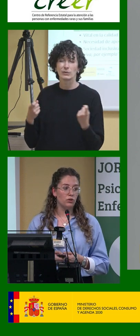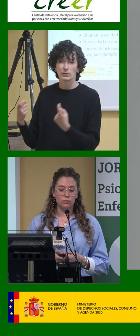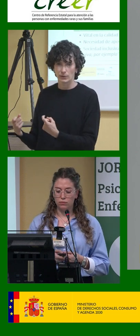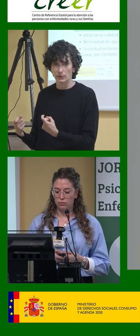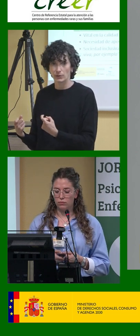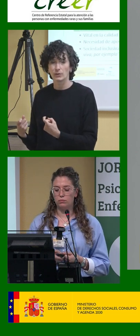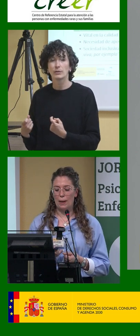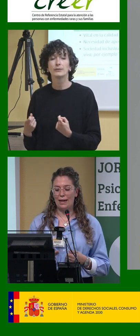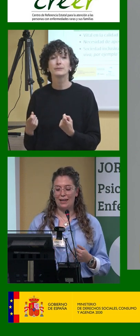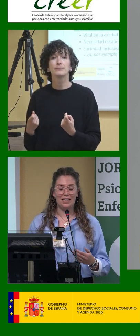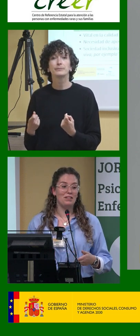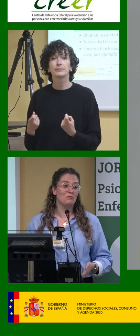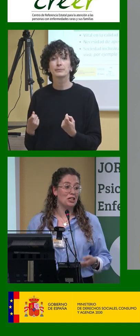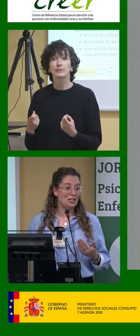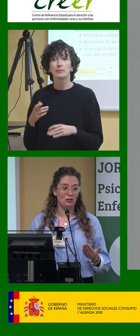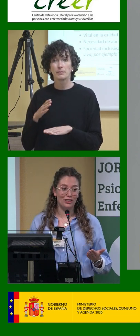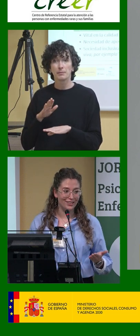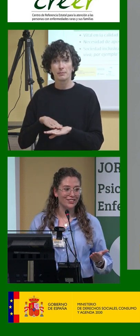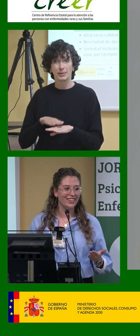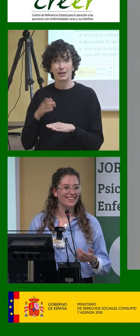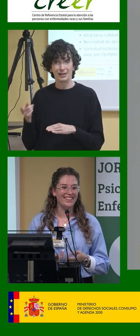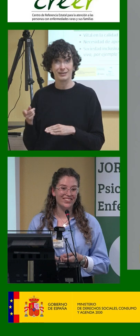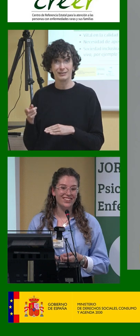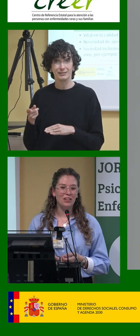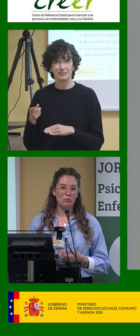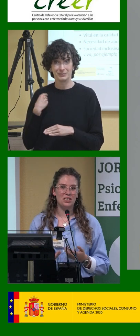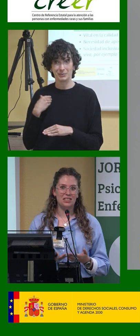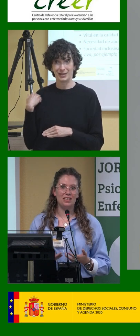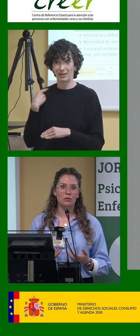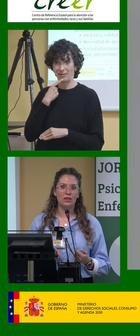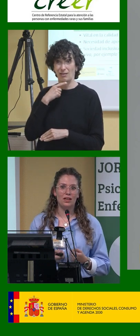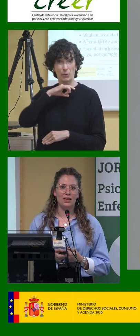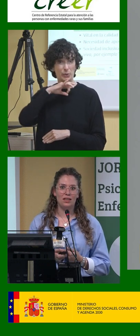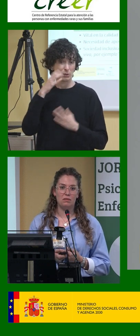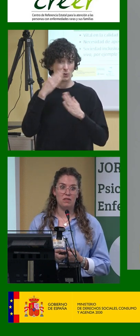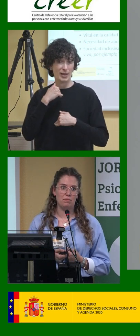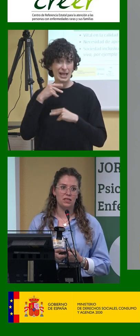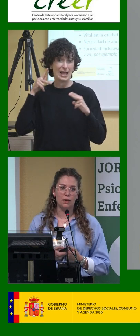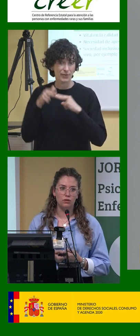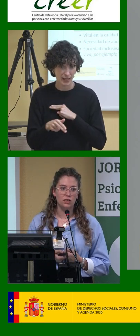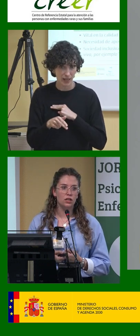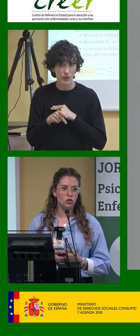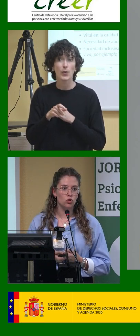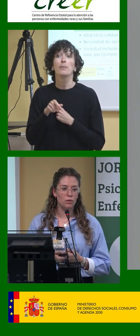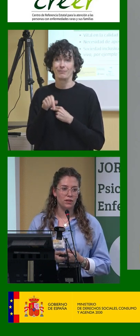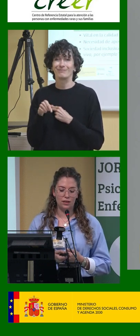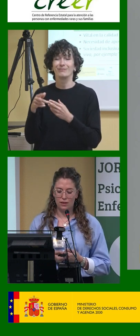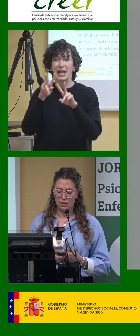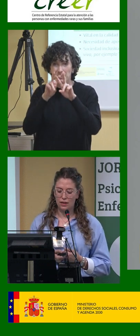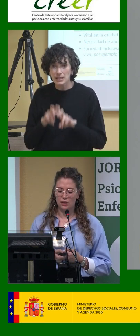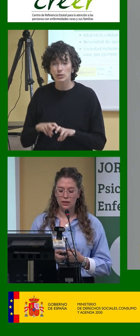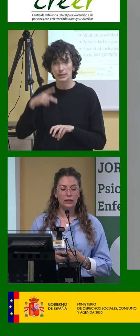que, bueno, para que evitemos el descontento anterior, pues este tipo de investigaciones son